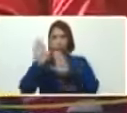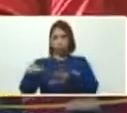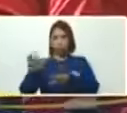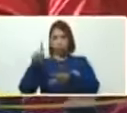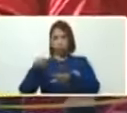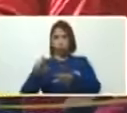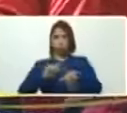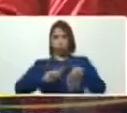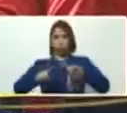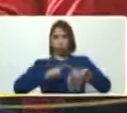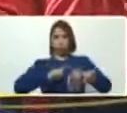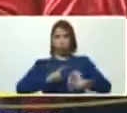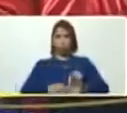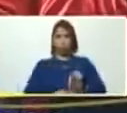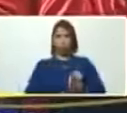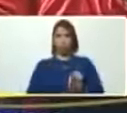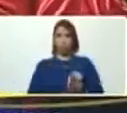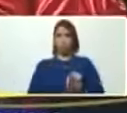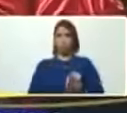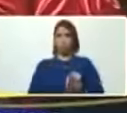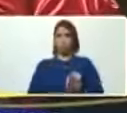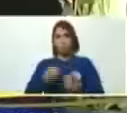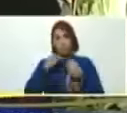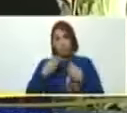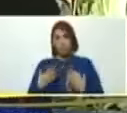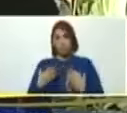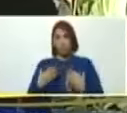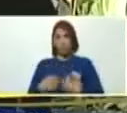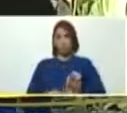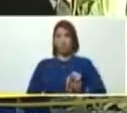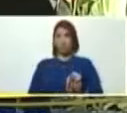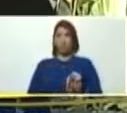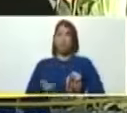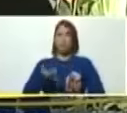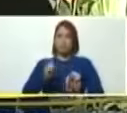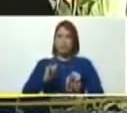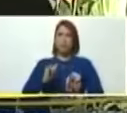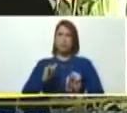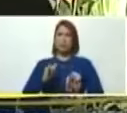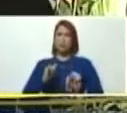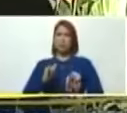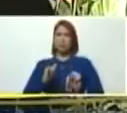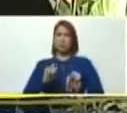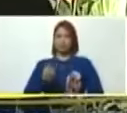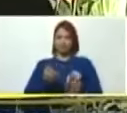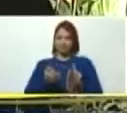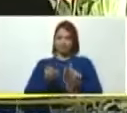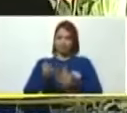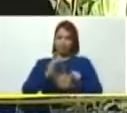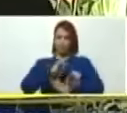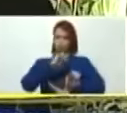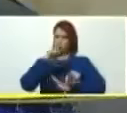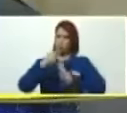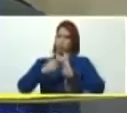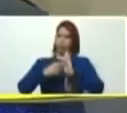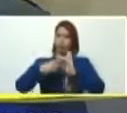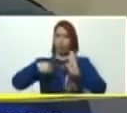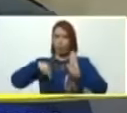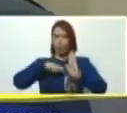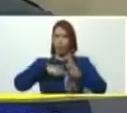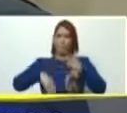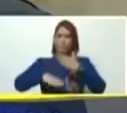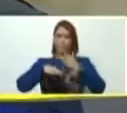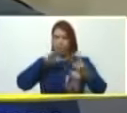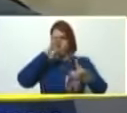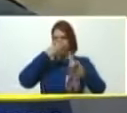dirección. Bueno, mi comandante, cuente con esta lealtad absoluta de que nosotros vamos a